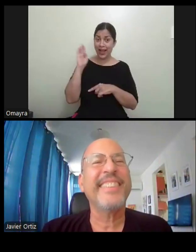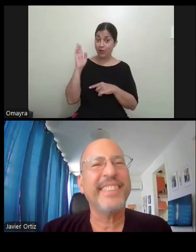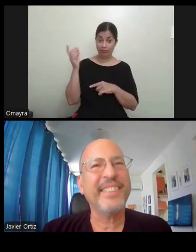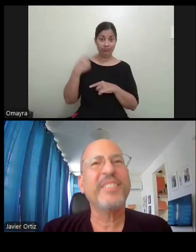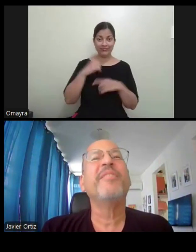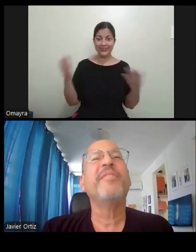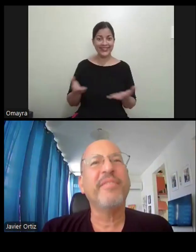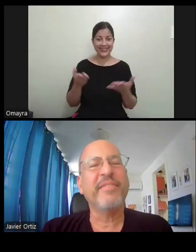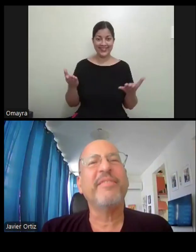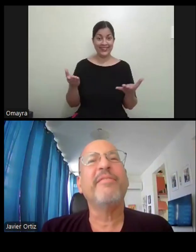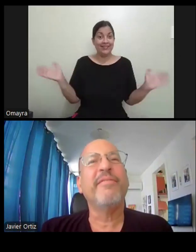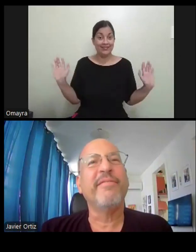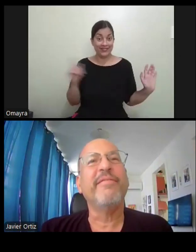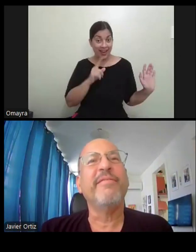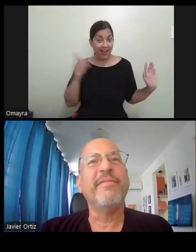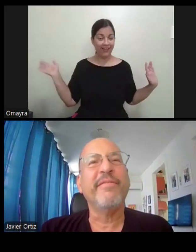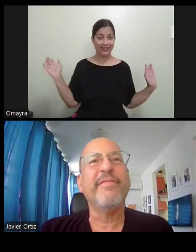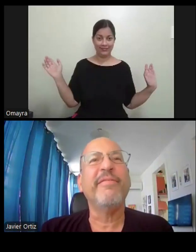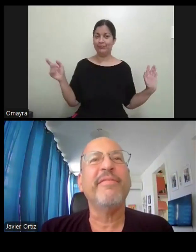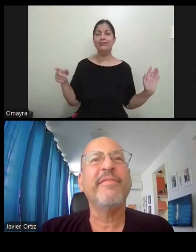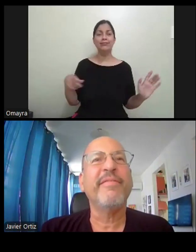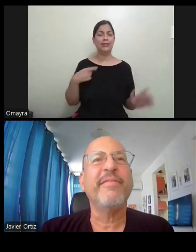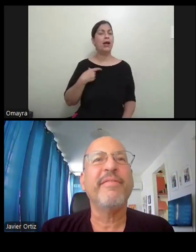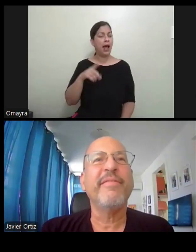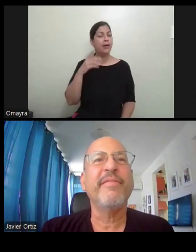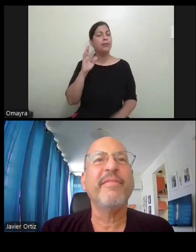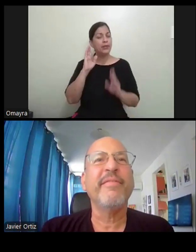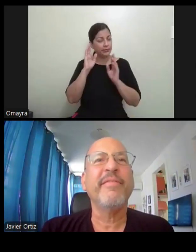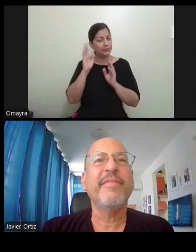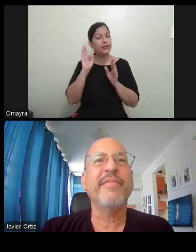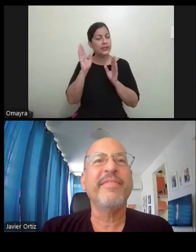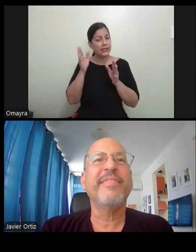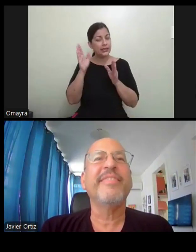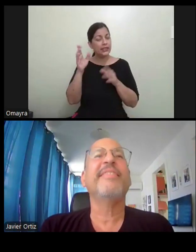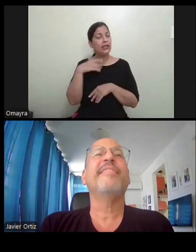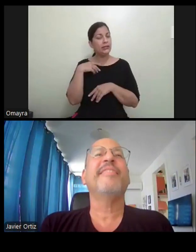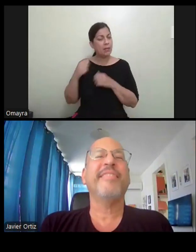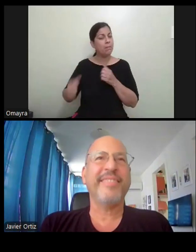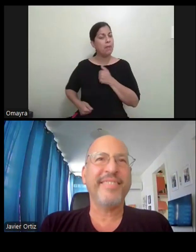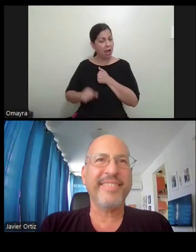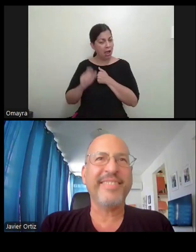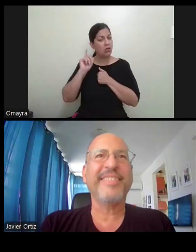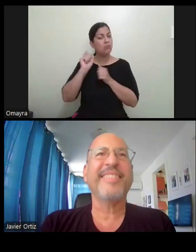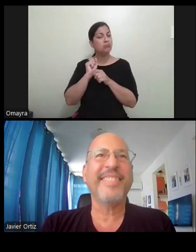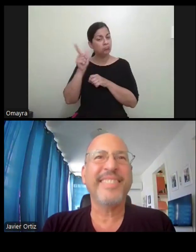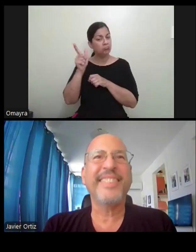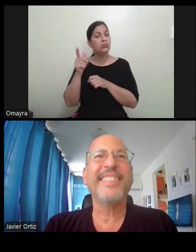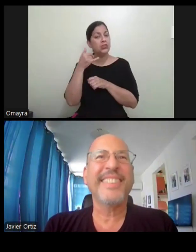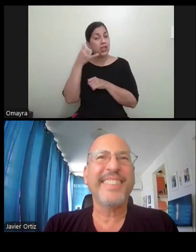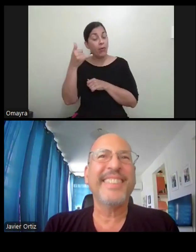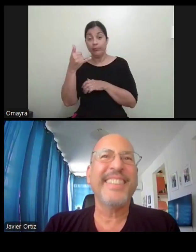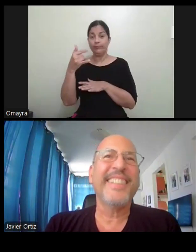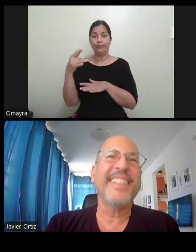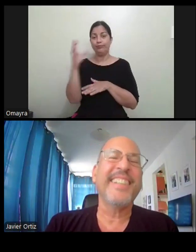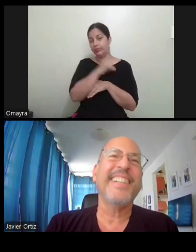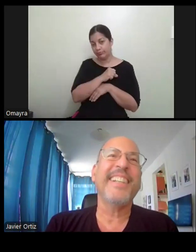¿verdad? Porque mira que la tenía apuntada. El próximo mayo la llamo y se me pasó. El próximo mayo la llamo. Ay, Dios mío, se me pasó. Pero